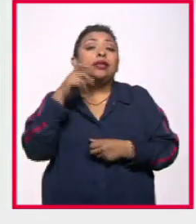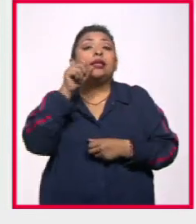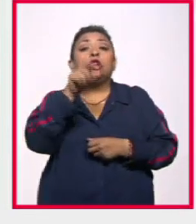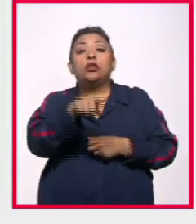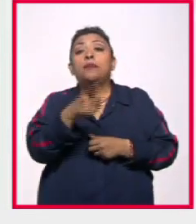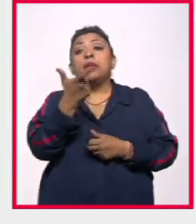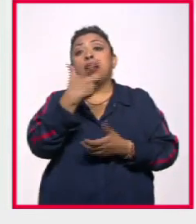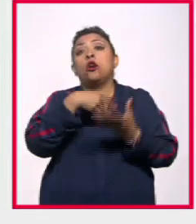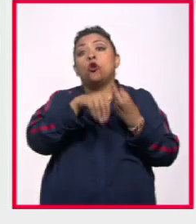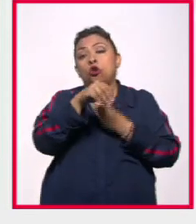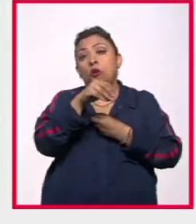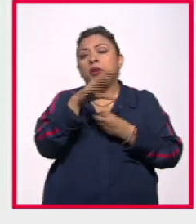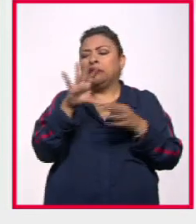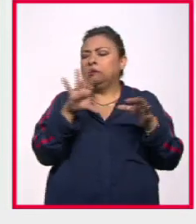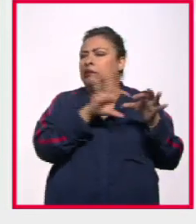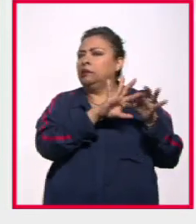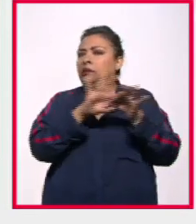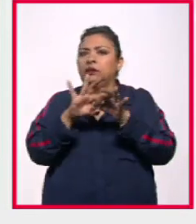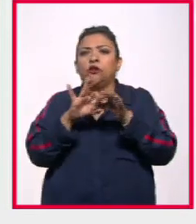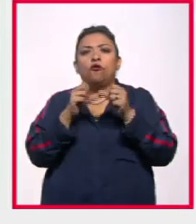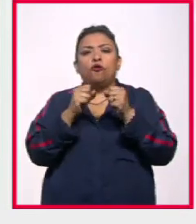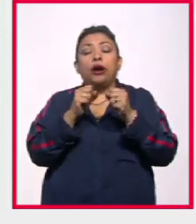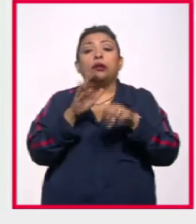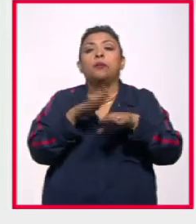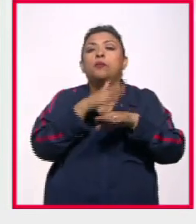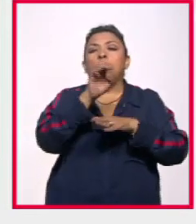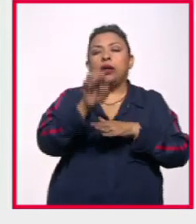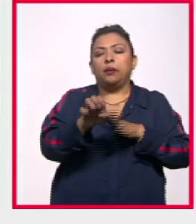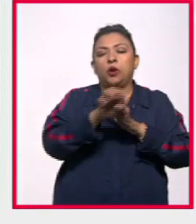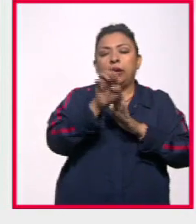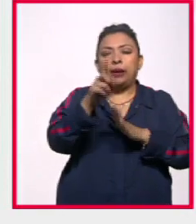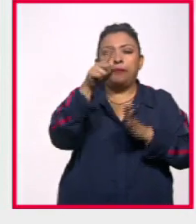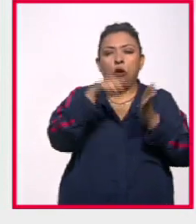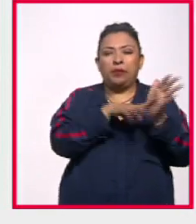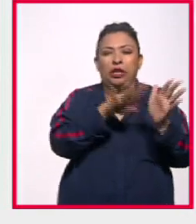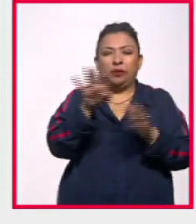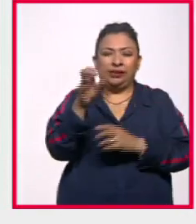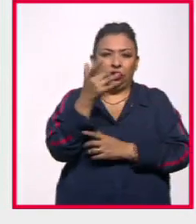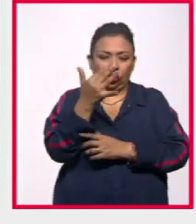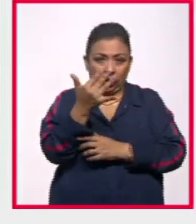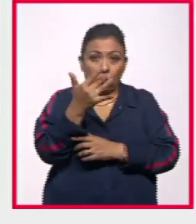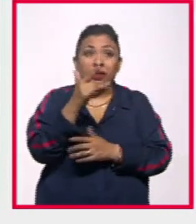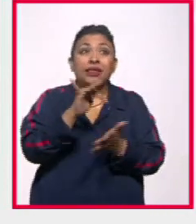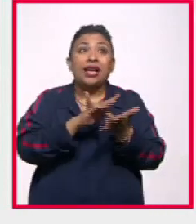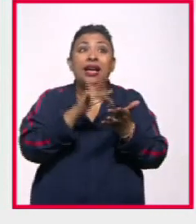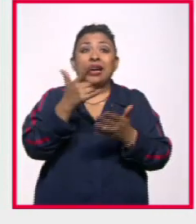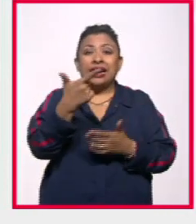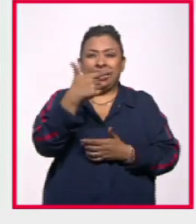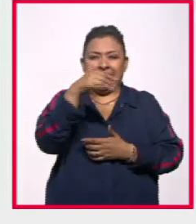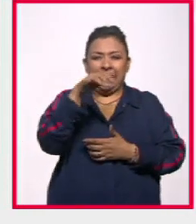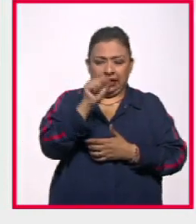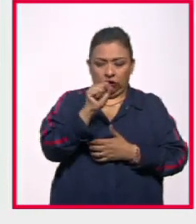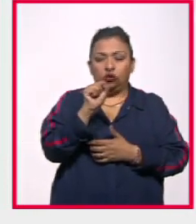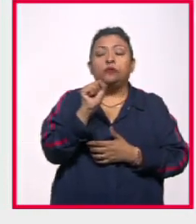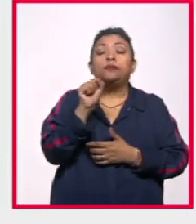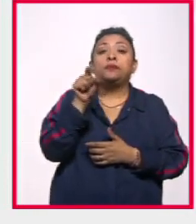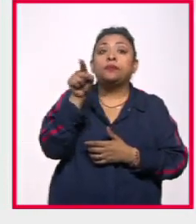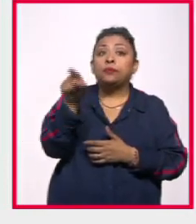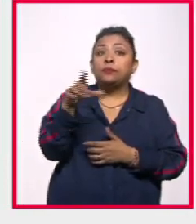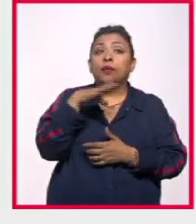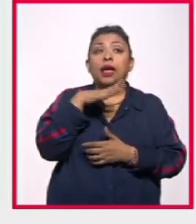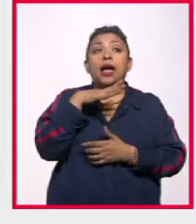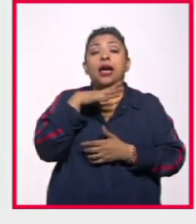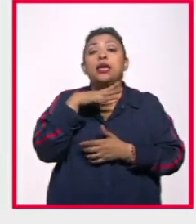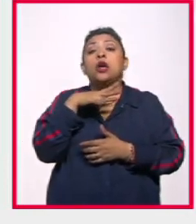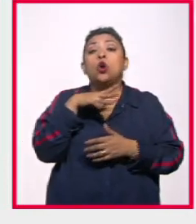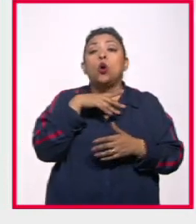en el económico, iban muy ligados. Por ejemplo, en 1950 gracias a Gallostra, entre otros, se establece